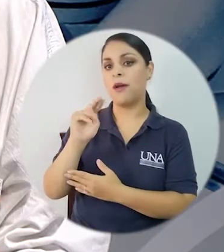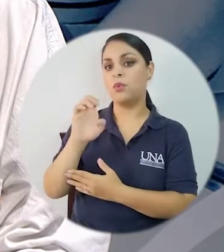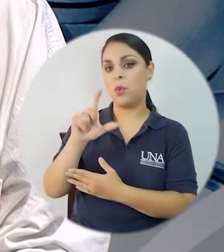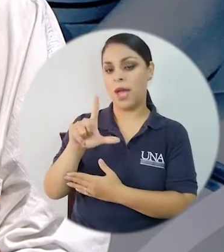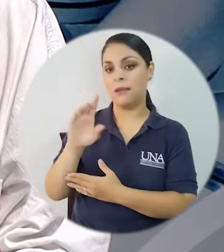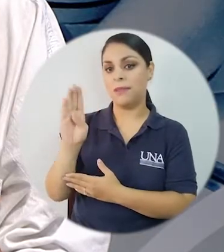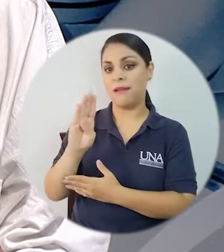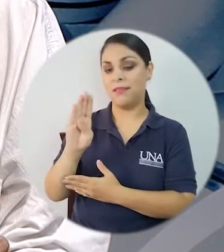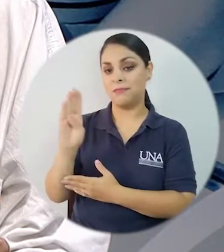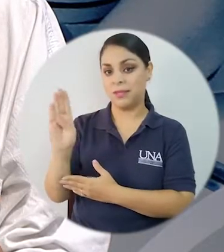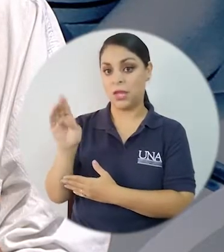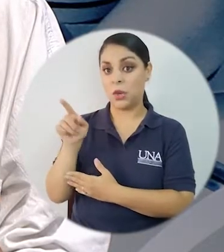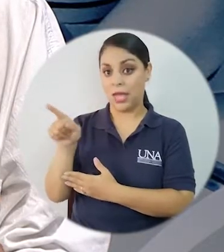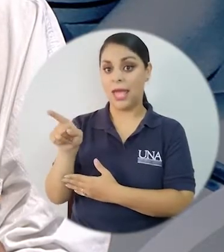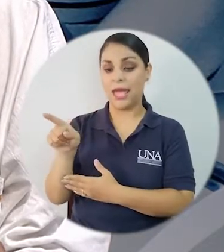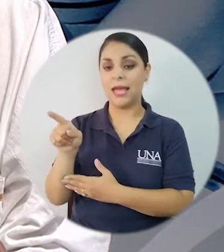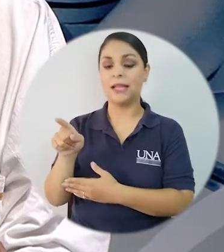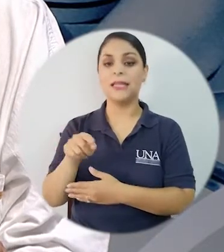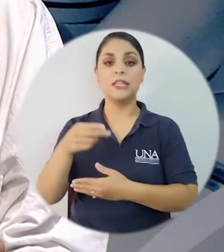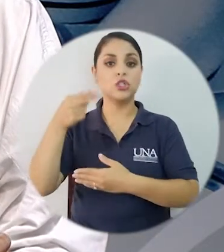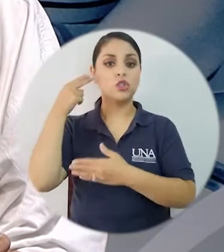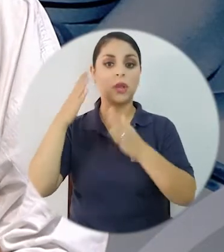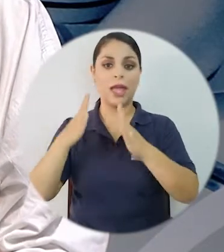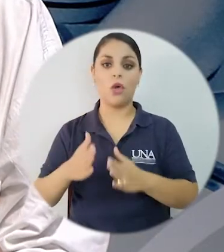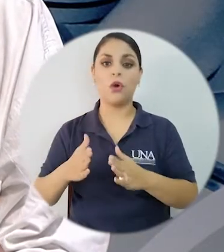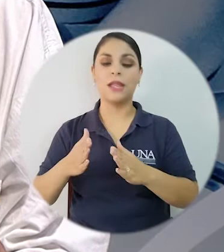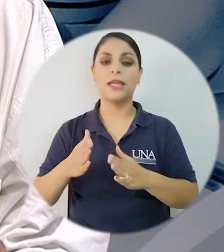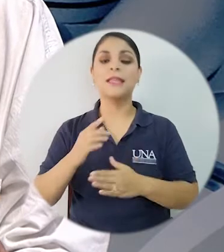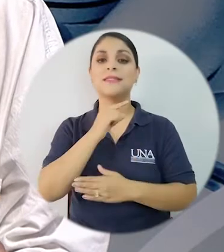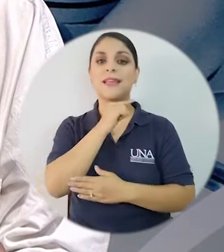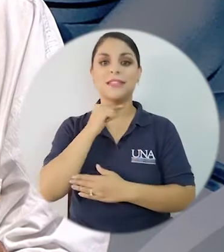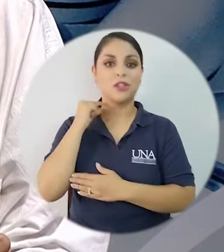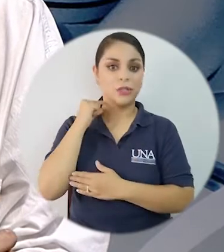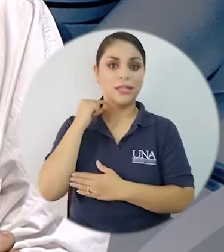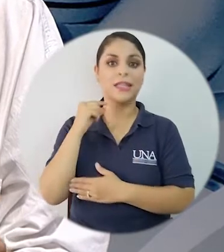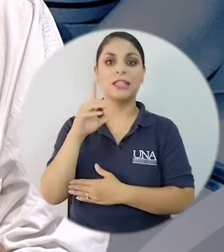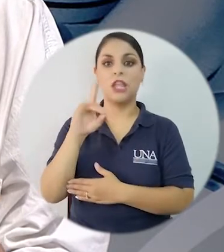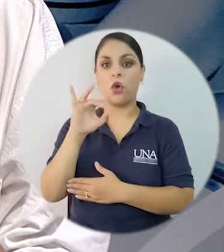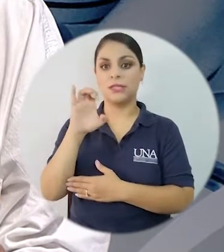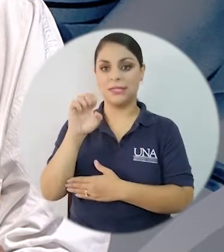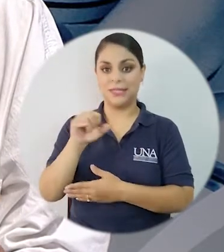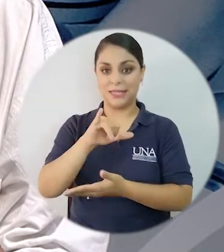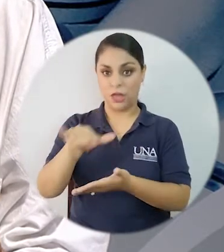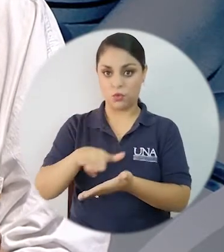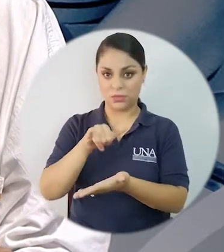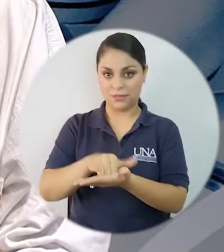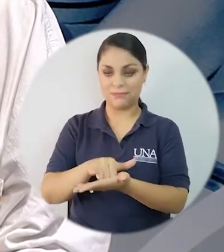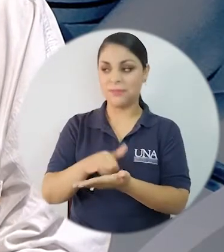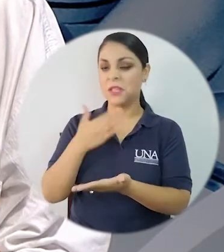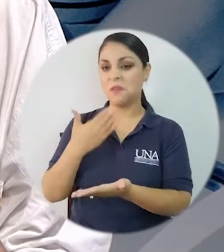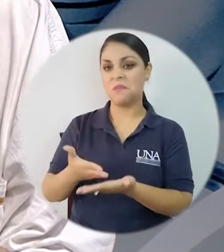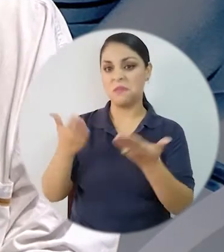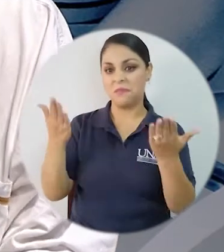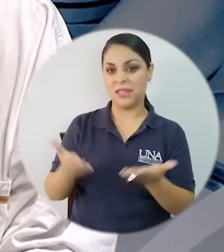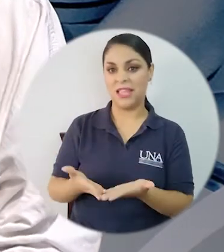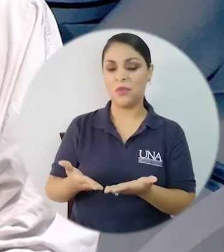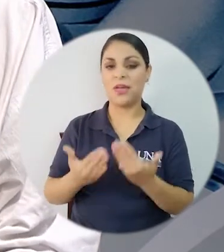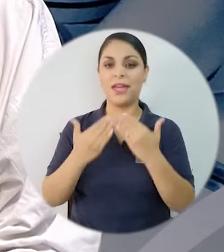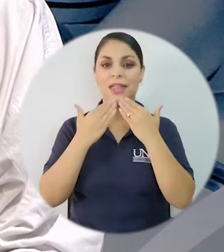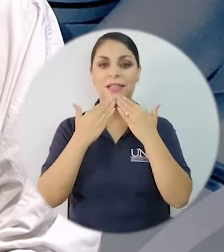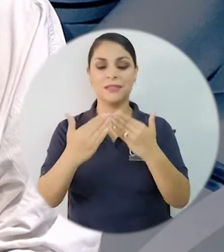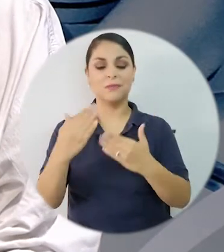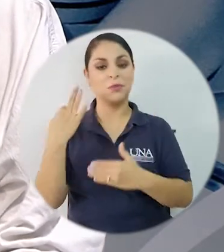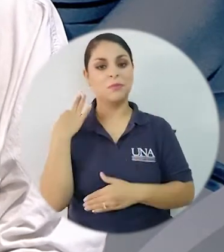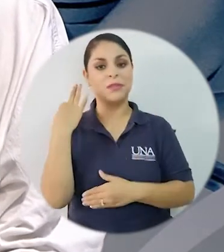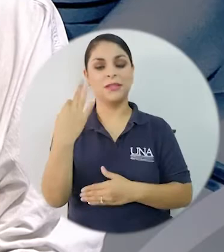es historiador y sacerdote de la Arquidiócesis de San José. Bienvenido, don Manuel, a Una Mirada. Muchas gracias por la